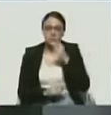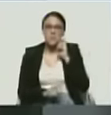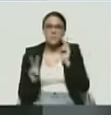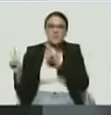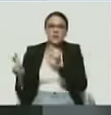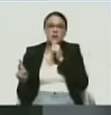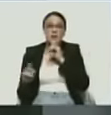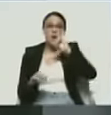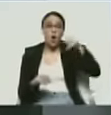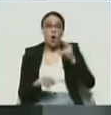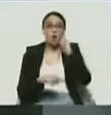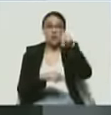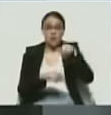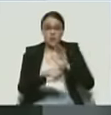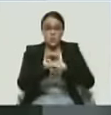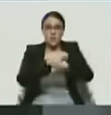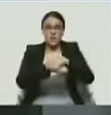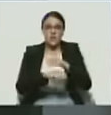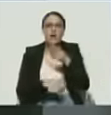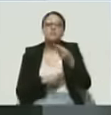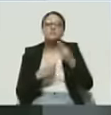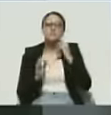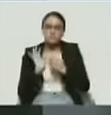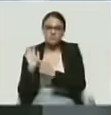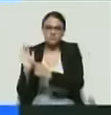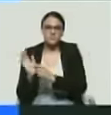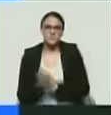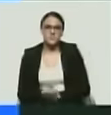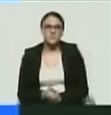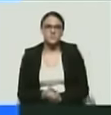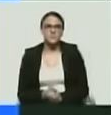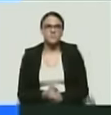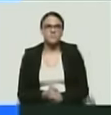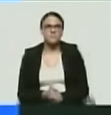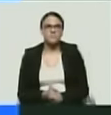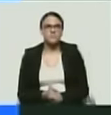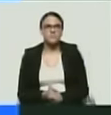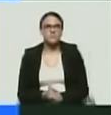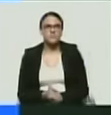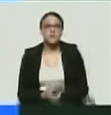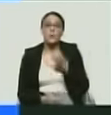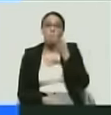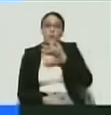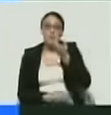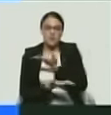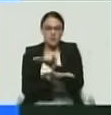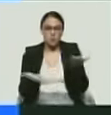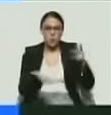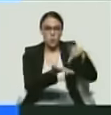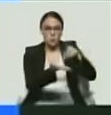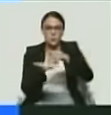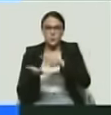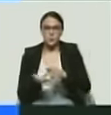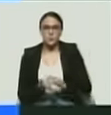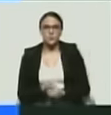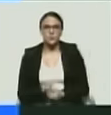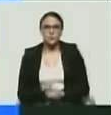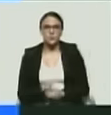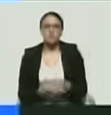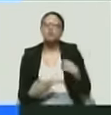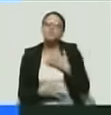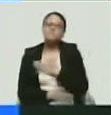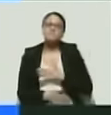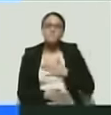doctor Jorge Rodríguez, jefe del Comando de Campaña Venezuela Nuestra. Escuchamos. Muy buenas tardes a todas y a todos y